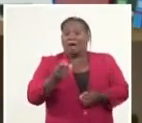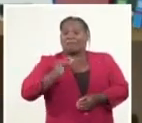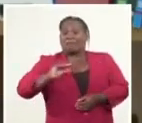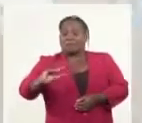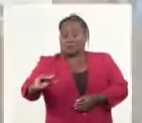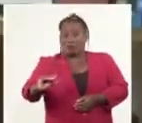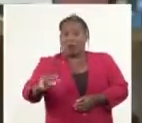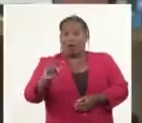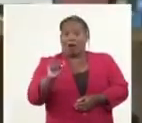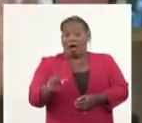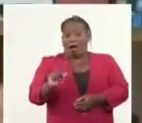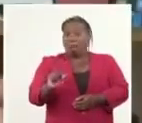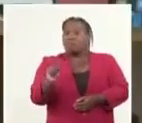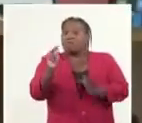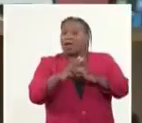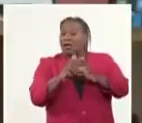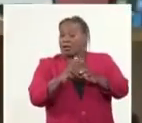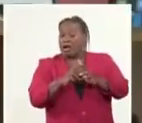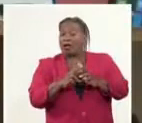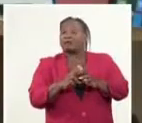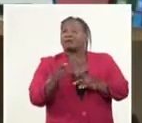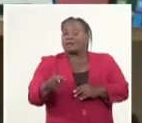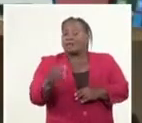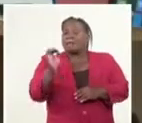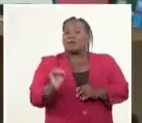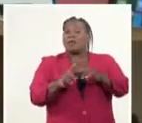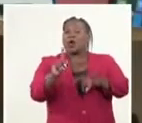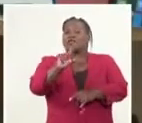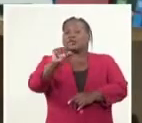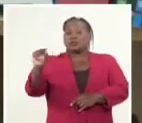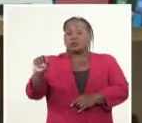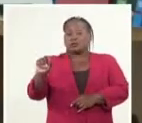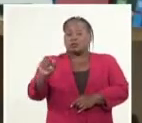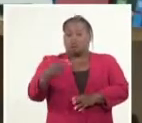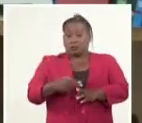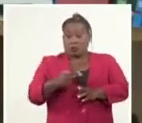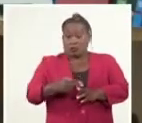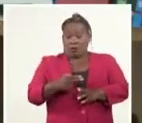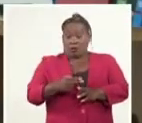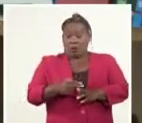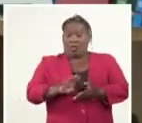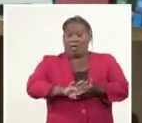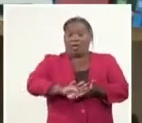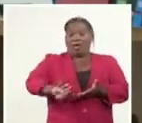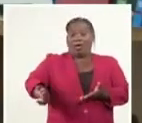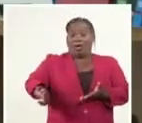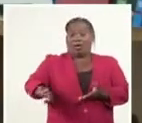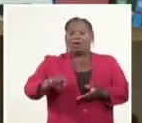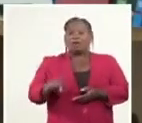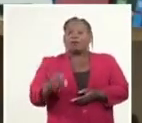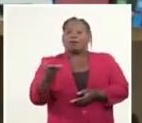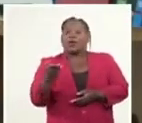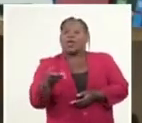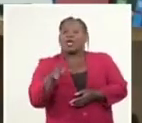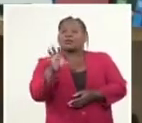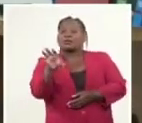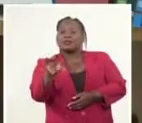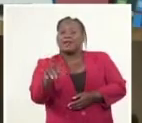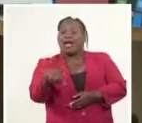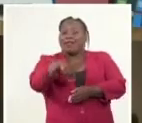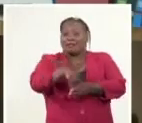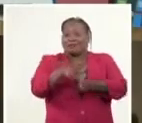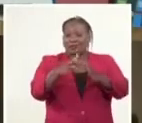excónyuge vulnerable, el propio título dedicado a la discriminación y a la violencia en el ámbito familiar reconoce como una de